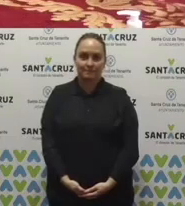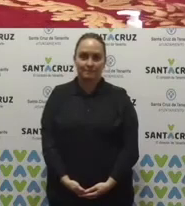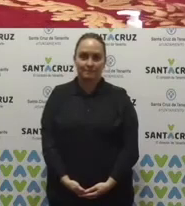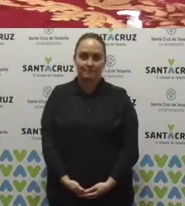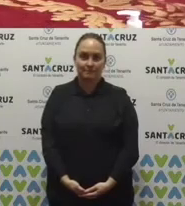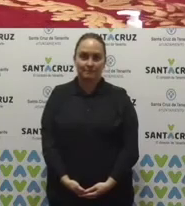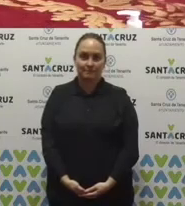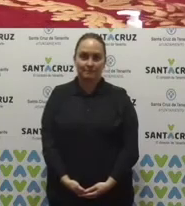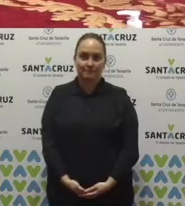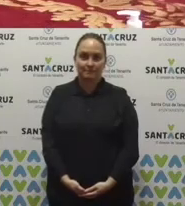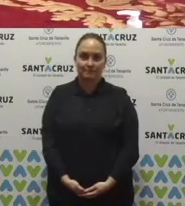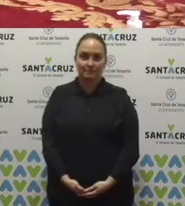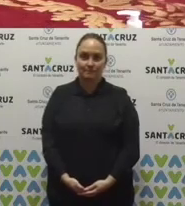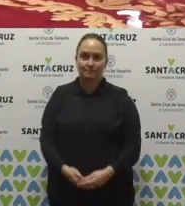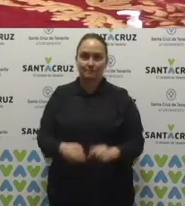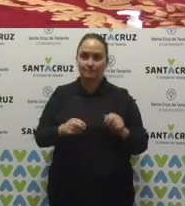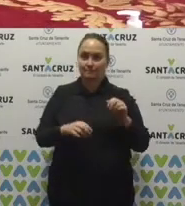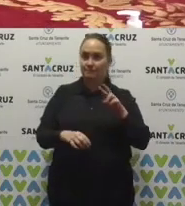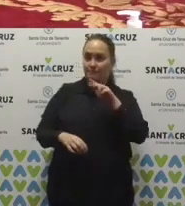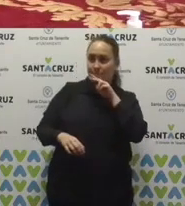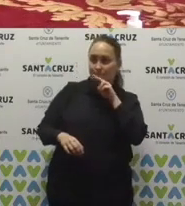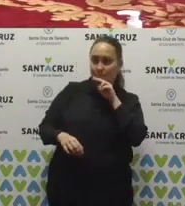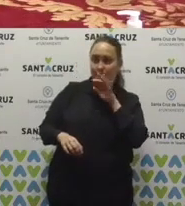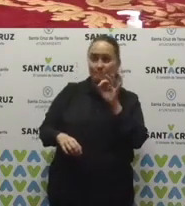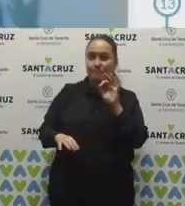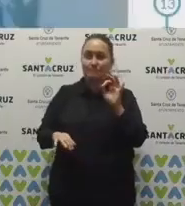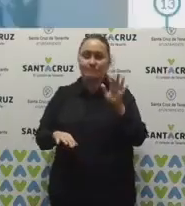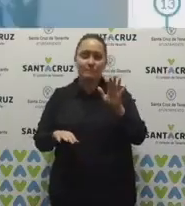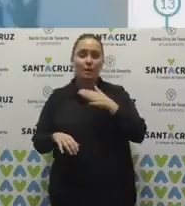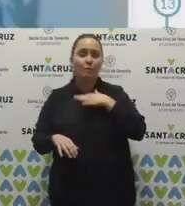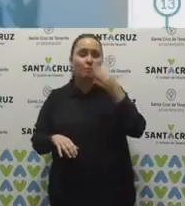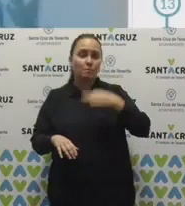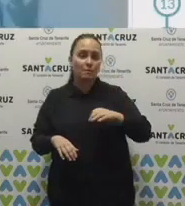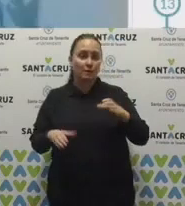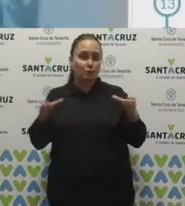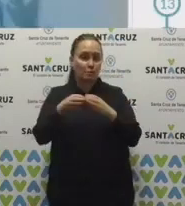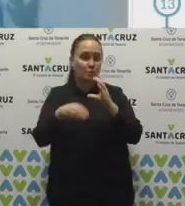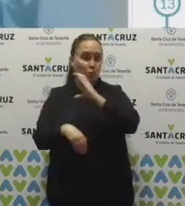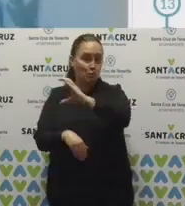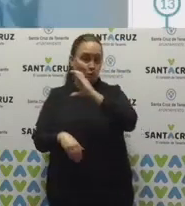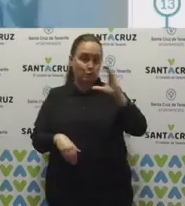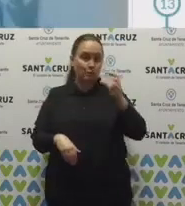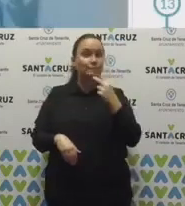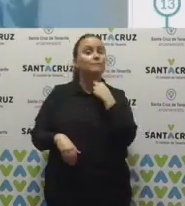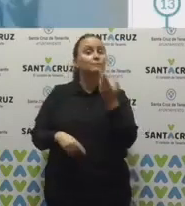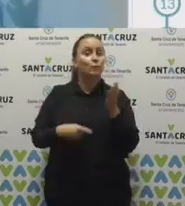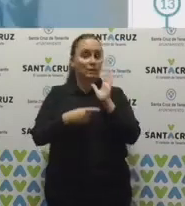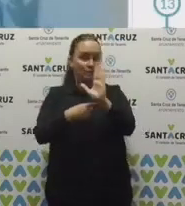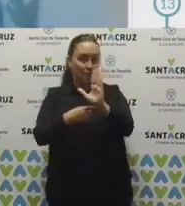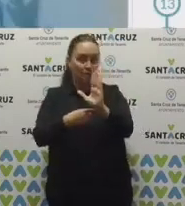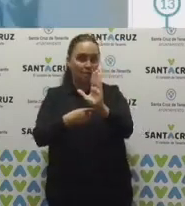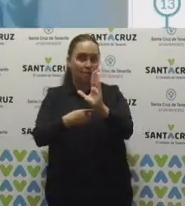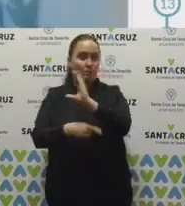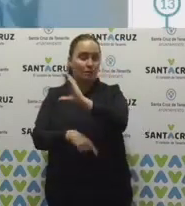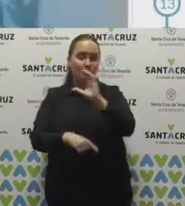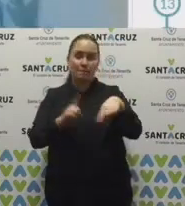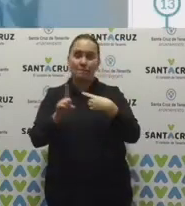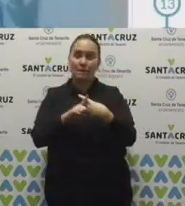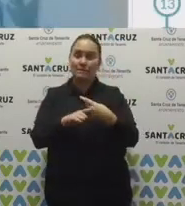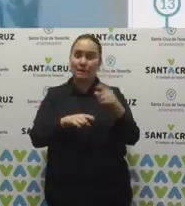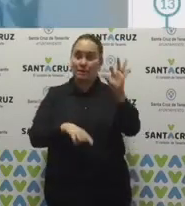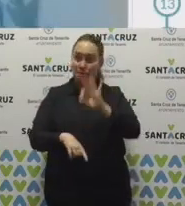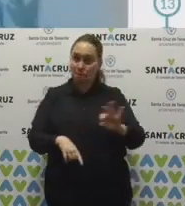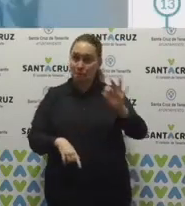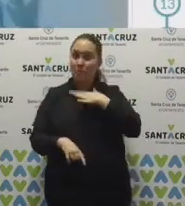blesa se puede por favor el portavoz de políticos la portavoz de podemos hacer la referencia a la